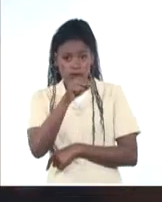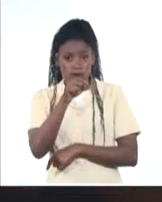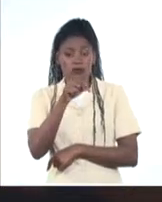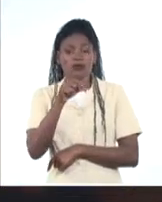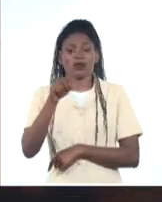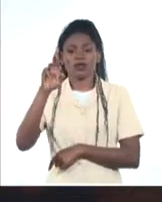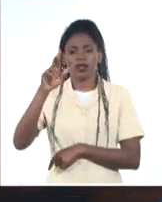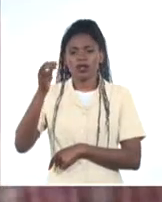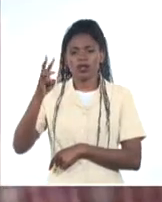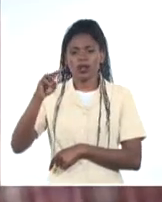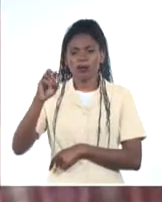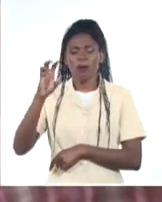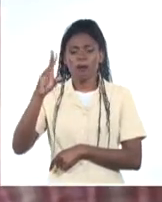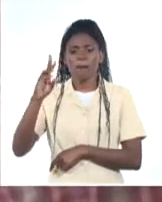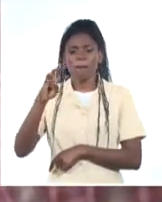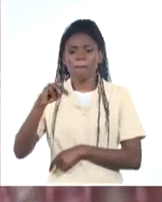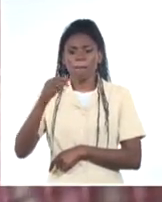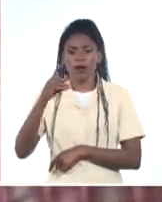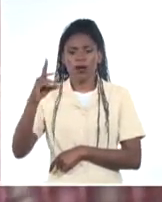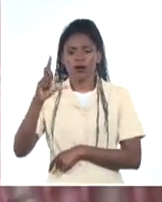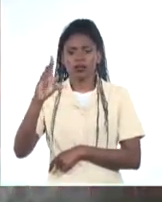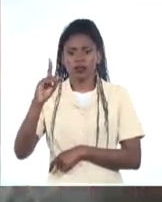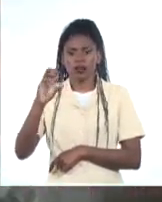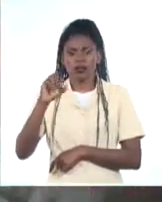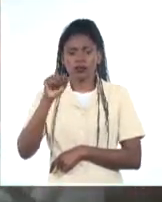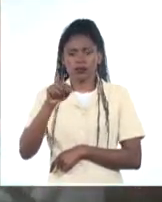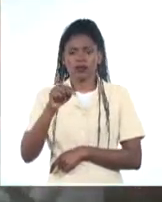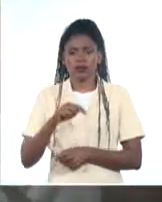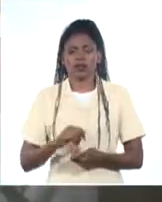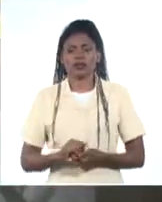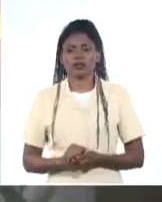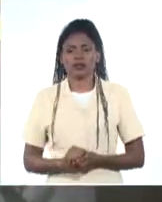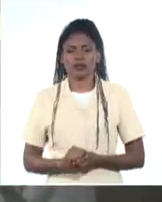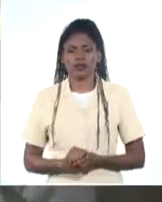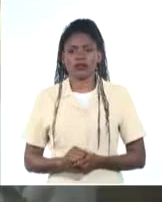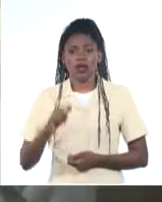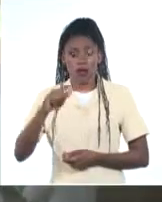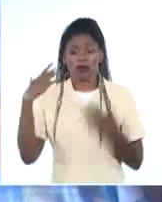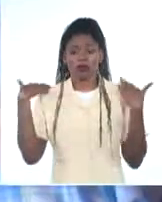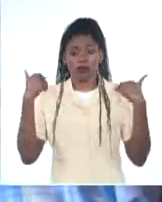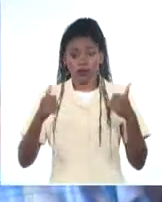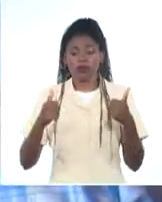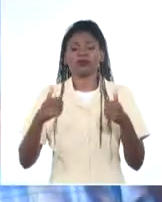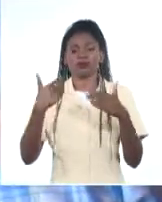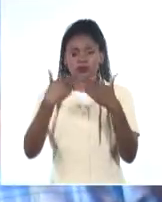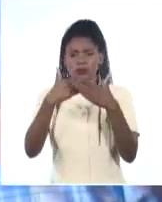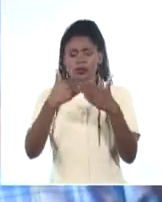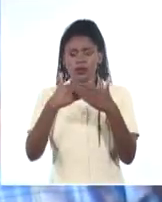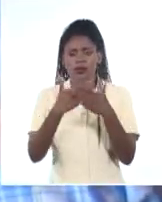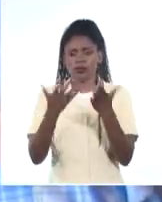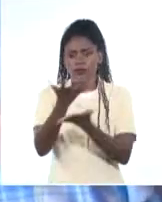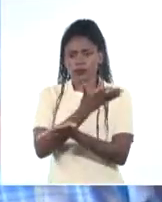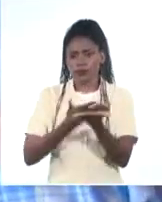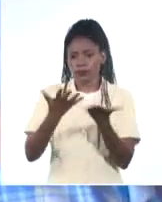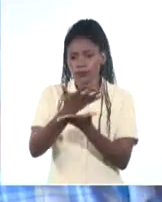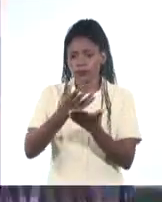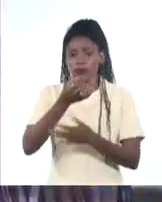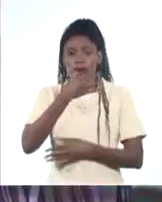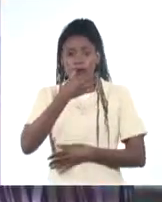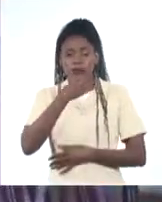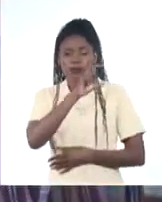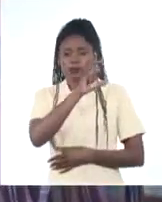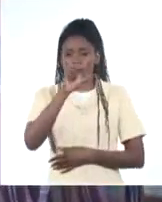Ramón Machado Ventura y a Ernesto de la Cruz Rodríguez, director de la empresa provincial comercializadora y distribuidora de